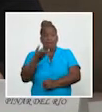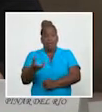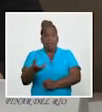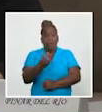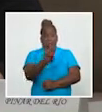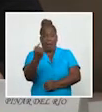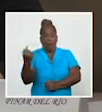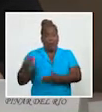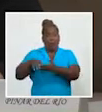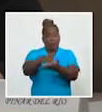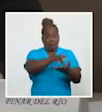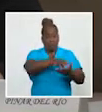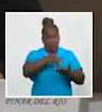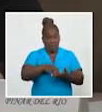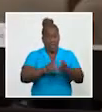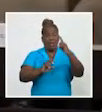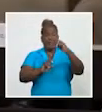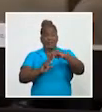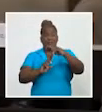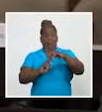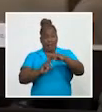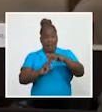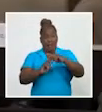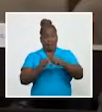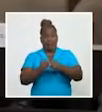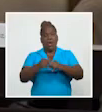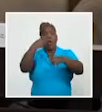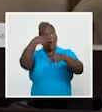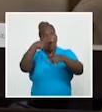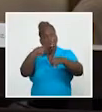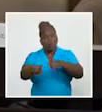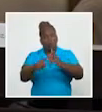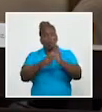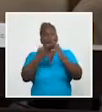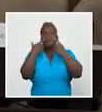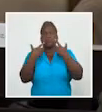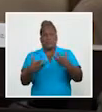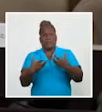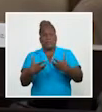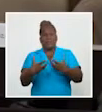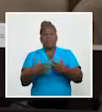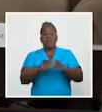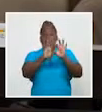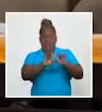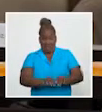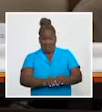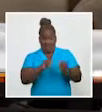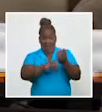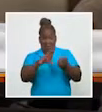él entablamos, como resumen latinoamericano, una relación realmente muy entrañable,